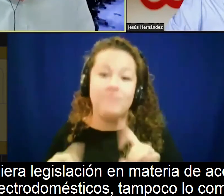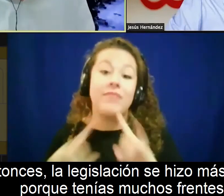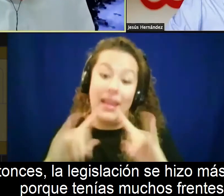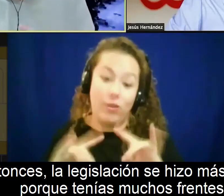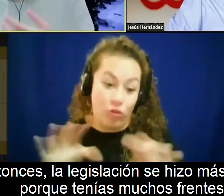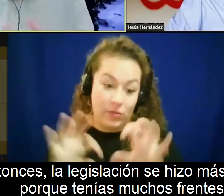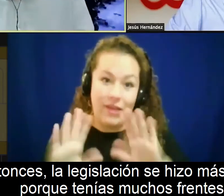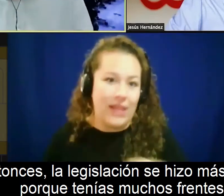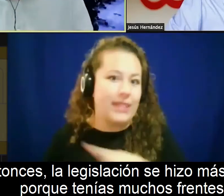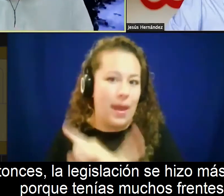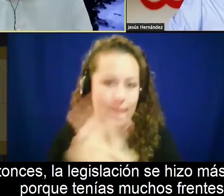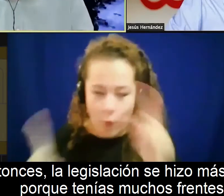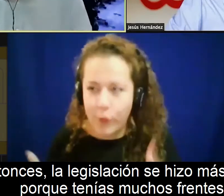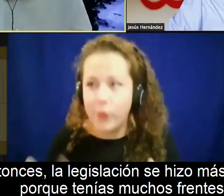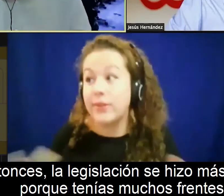compraron. Entonces, claro,